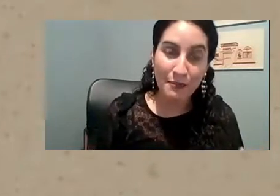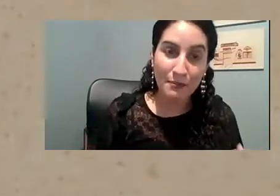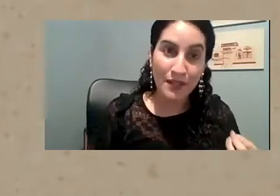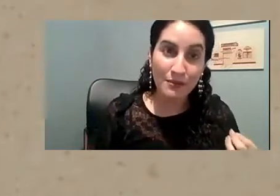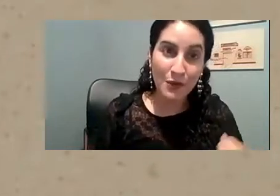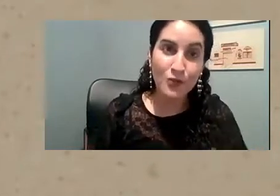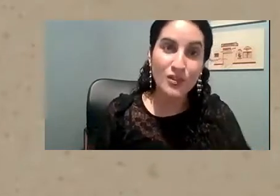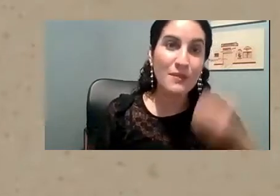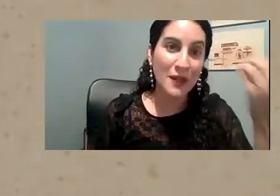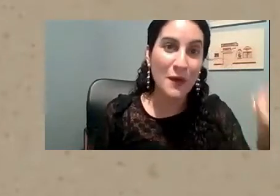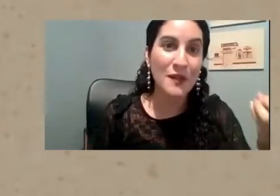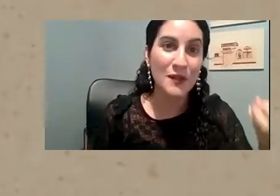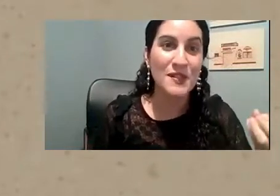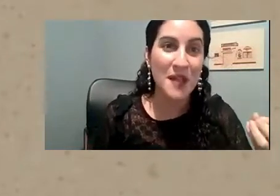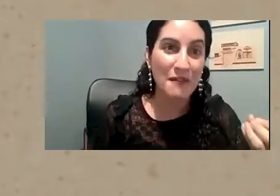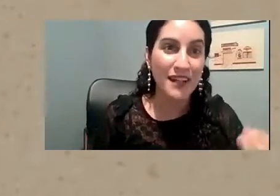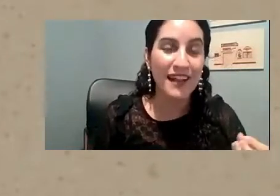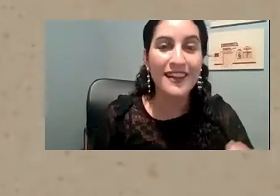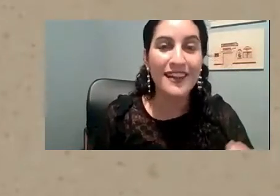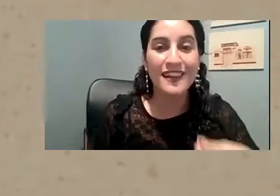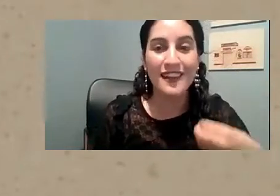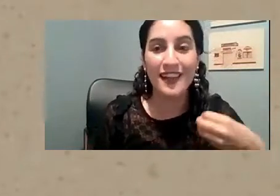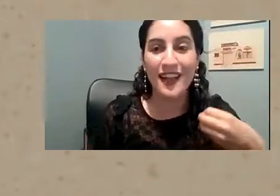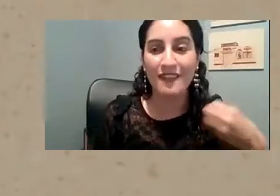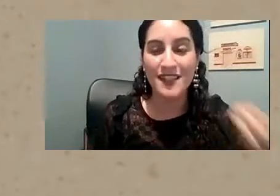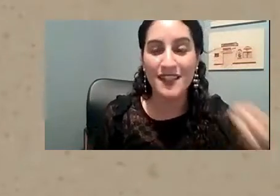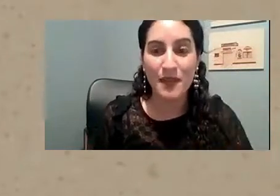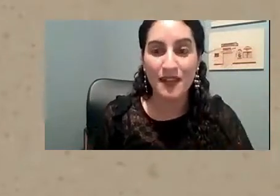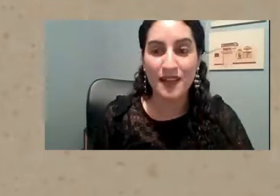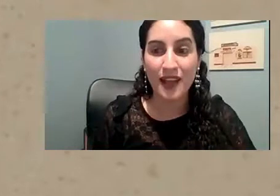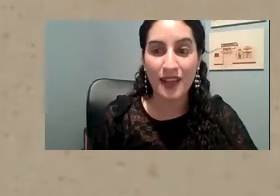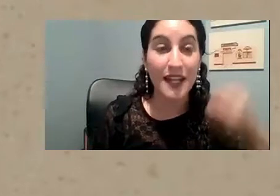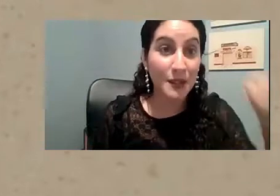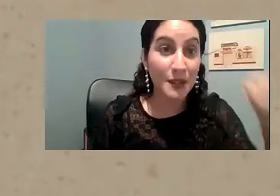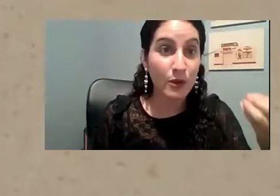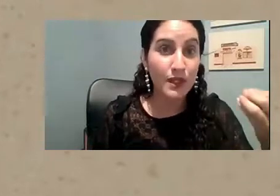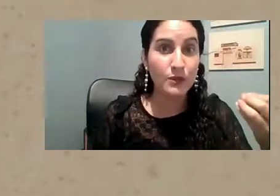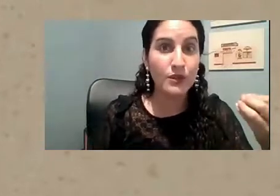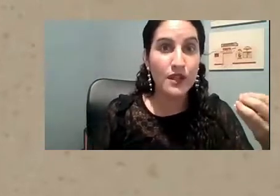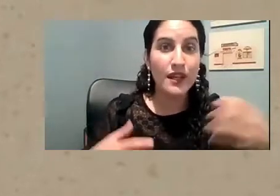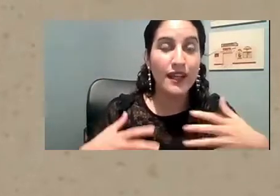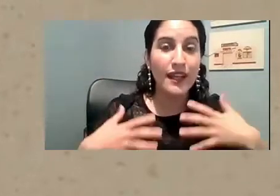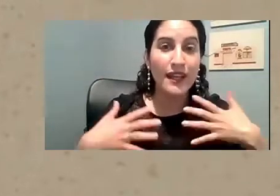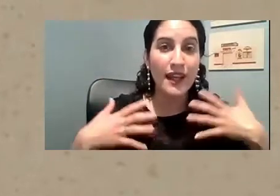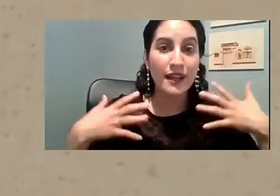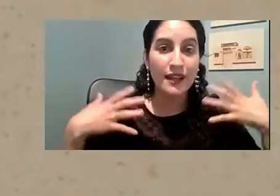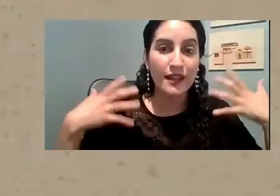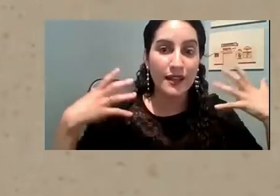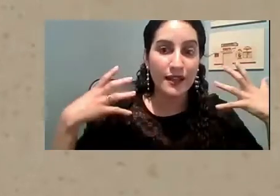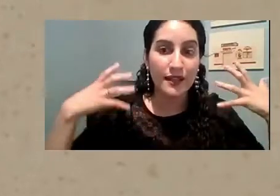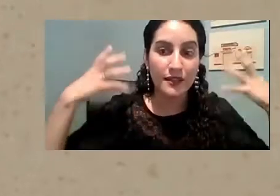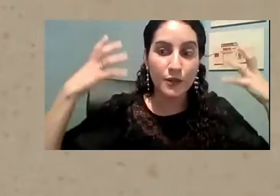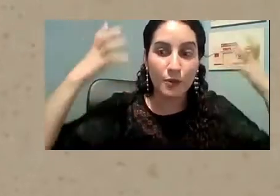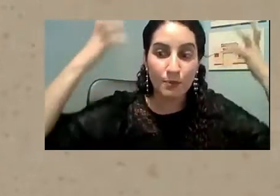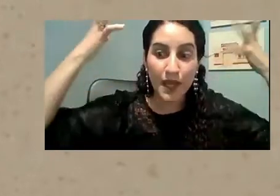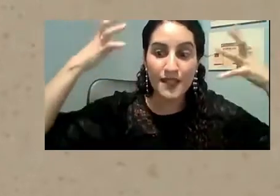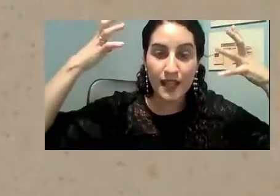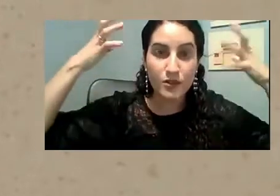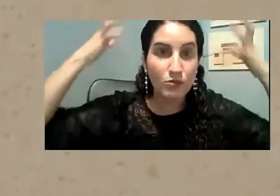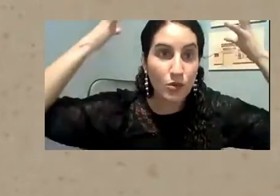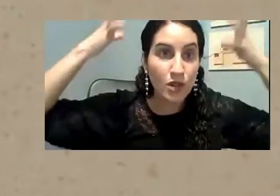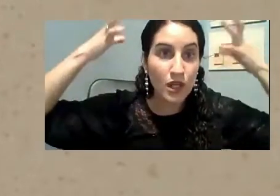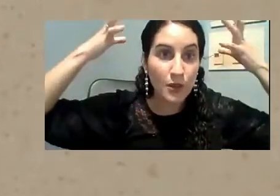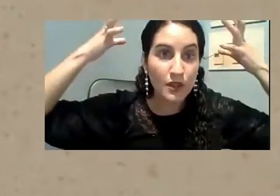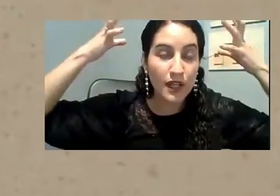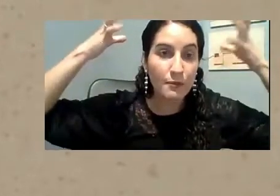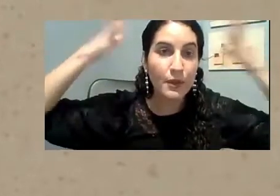componente también, justamente cuando se habla de la vestimenta del antiguo Perú, que era con piezas